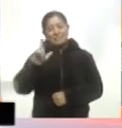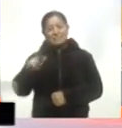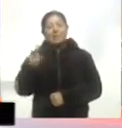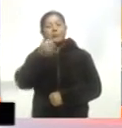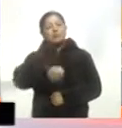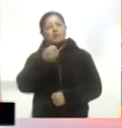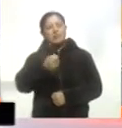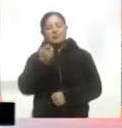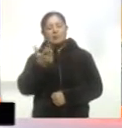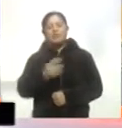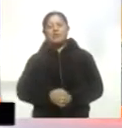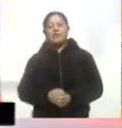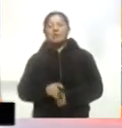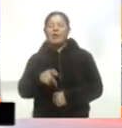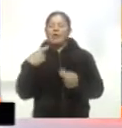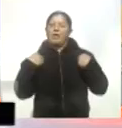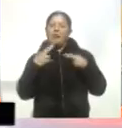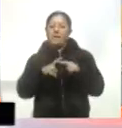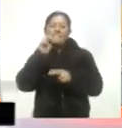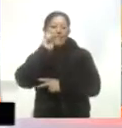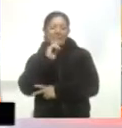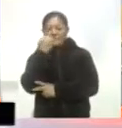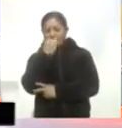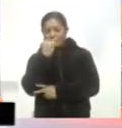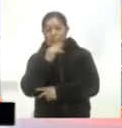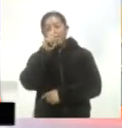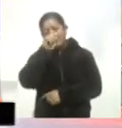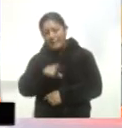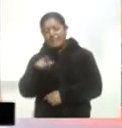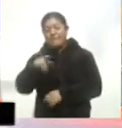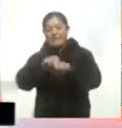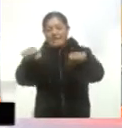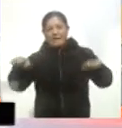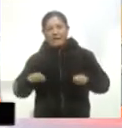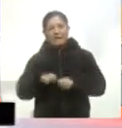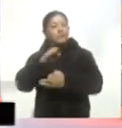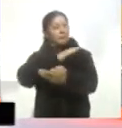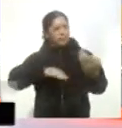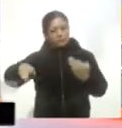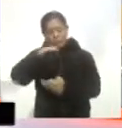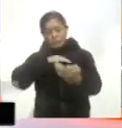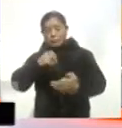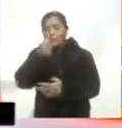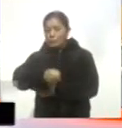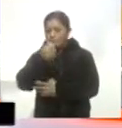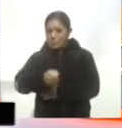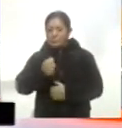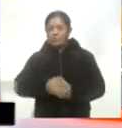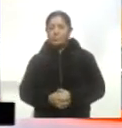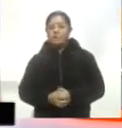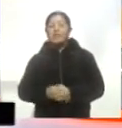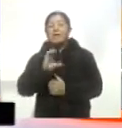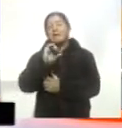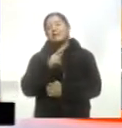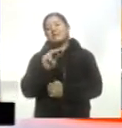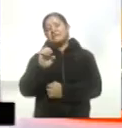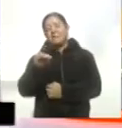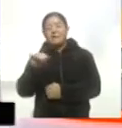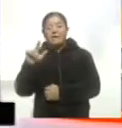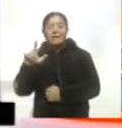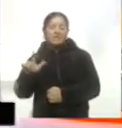un saludo cordial a la maestra Miroslava, también para todo el equipo de la producción. Un saludo para Chema